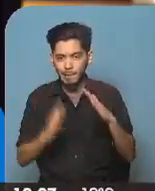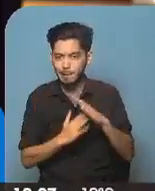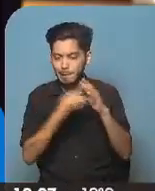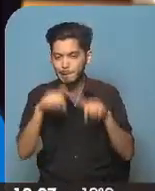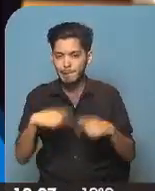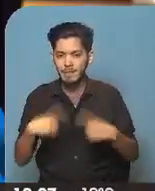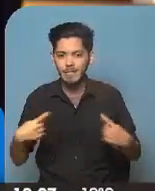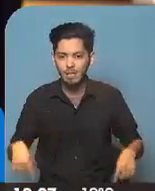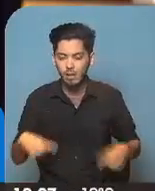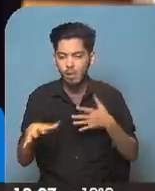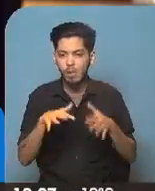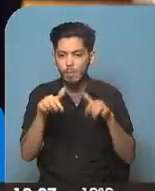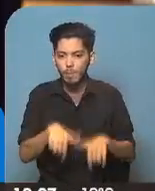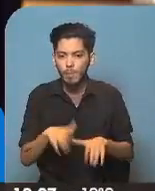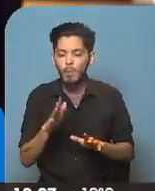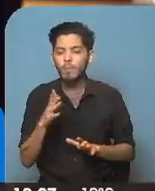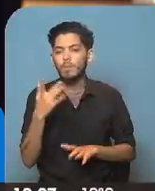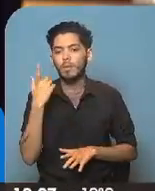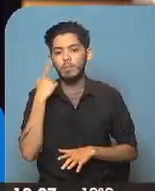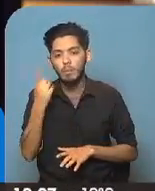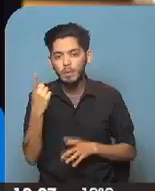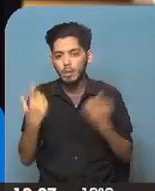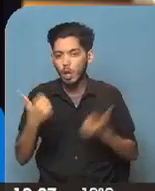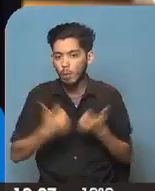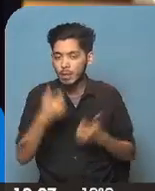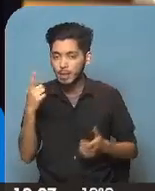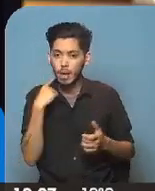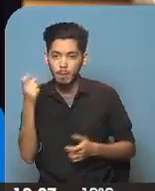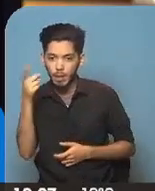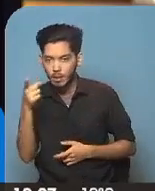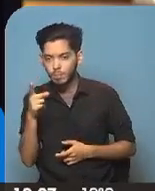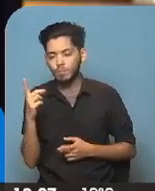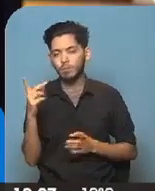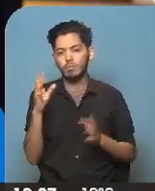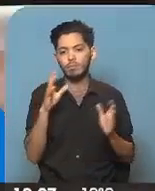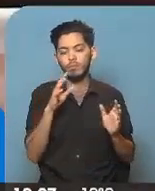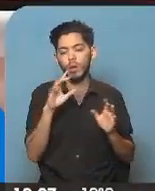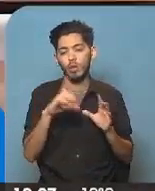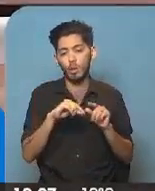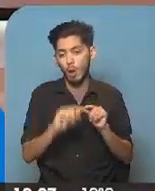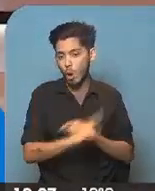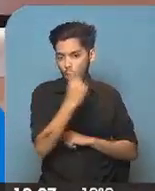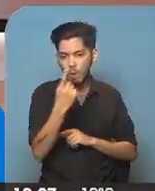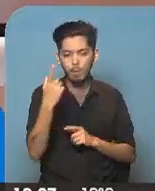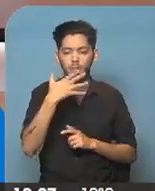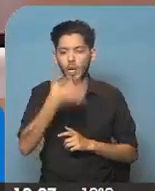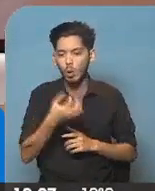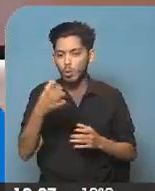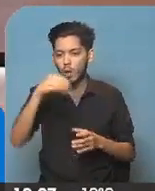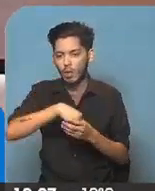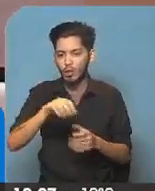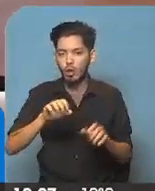tipo de situaciones yo creo que vamos a competir con españa que es no digo que seamos el número uno pero vamos a hacer todo el seguro